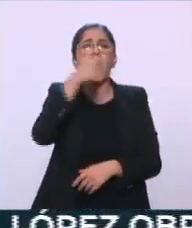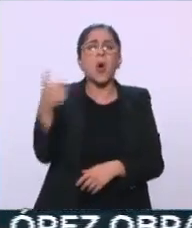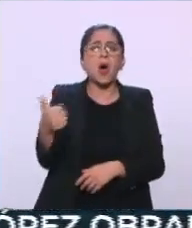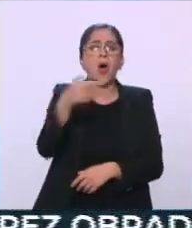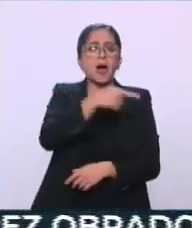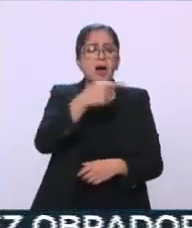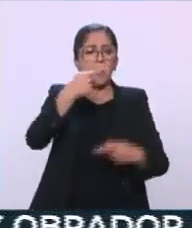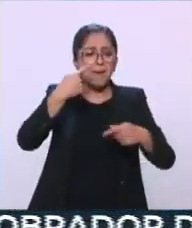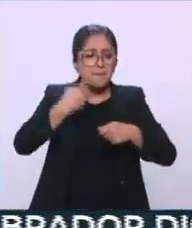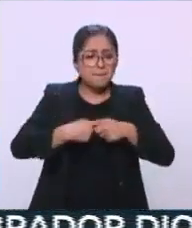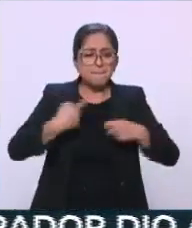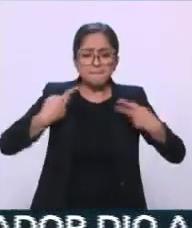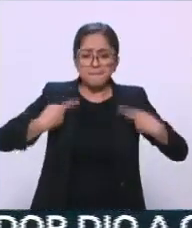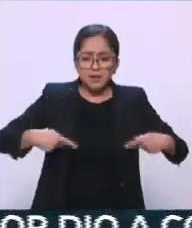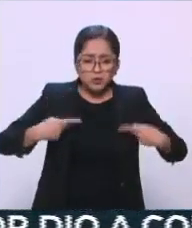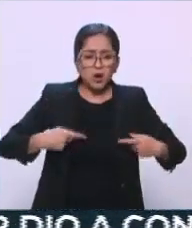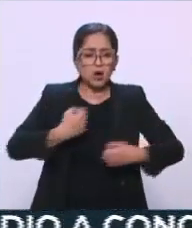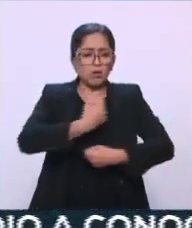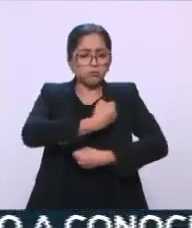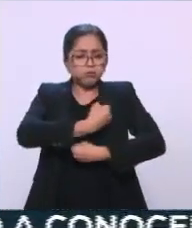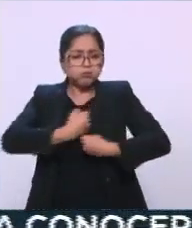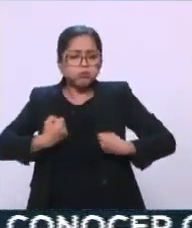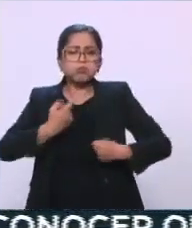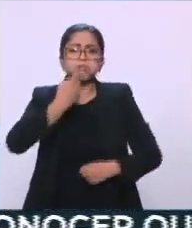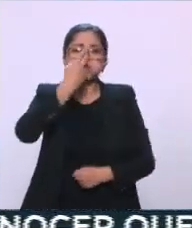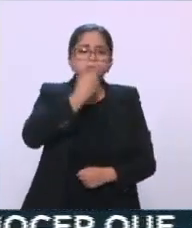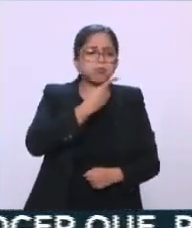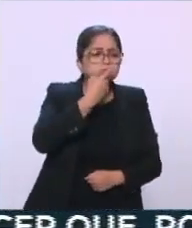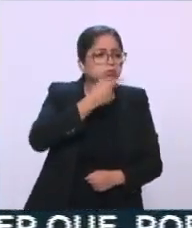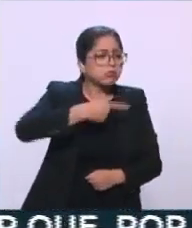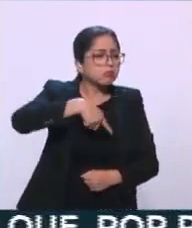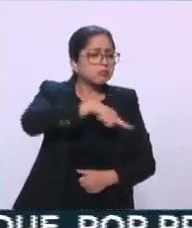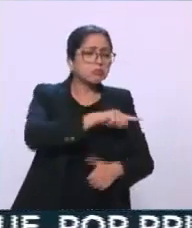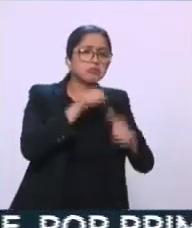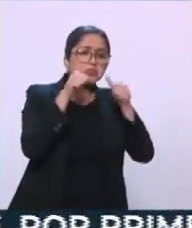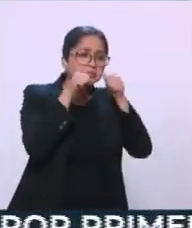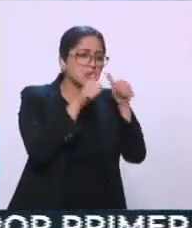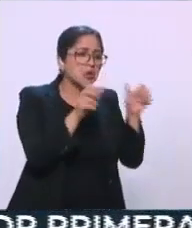de obesidad y de diabetes en el país. Pero ¿cómo ve usted sus propuestas de hoy?